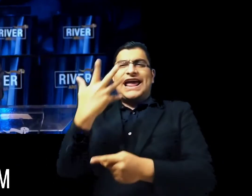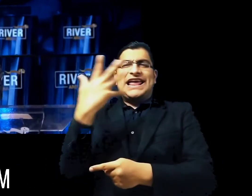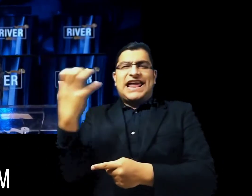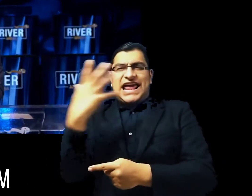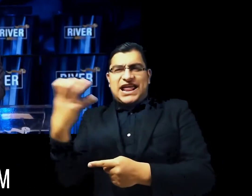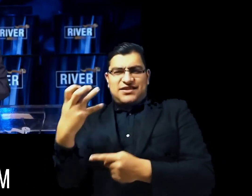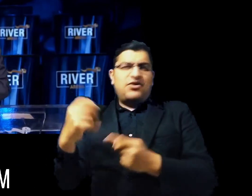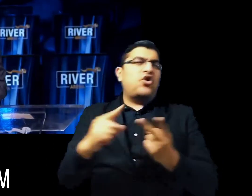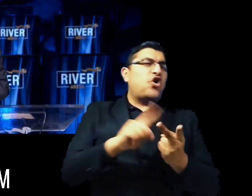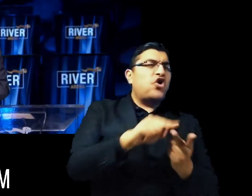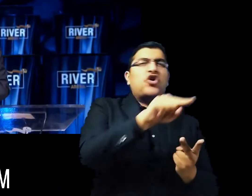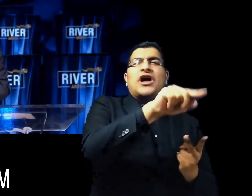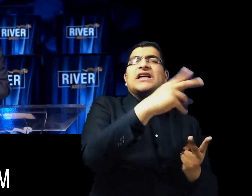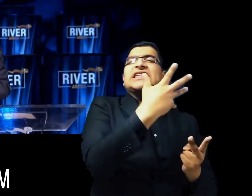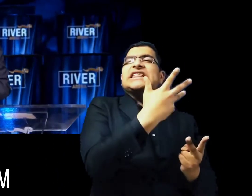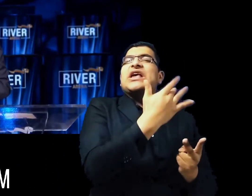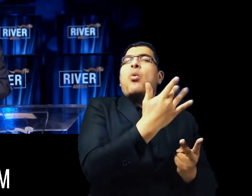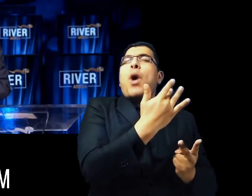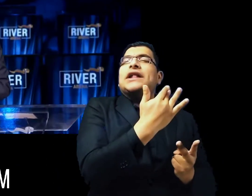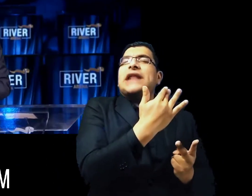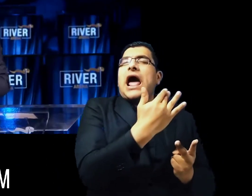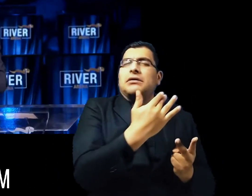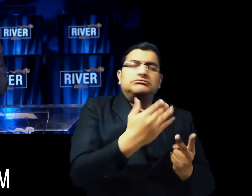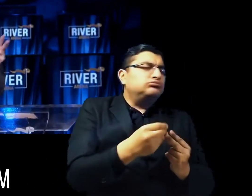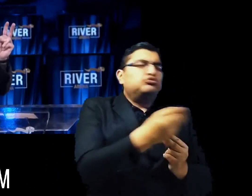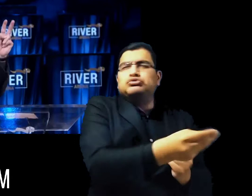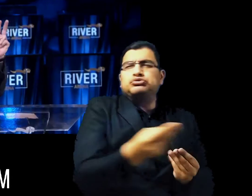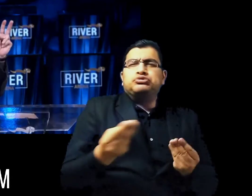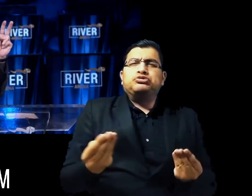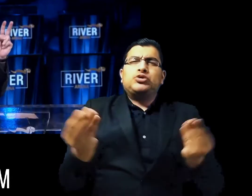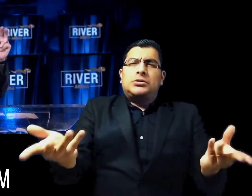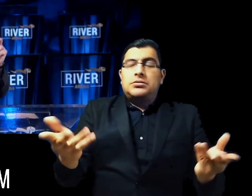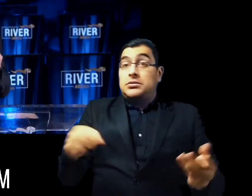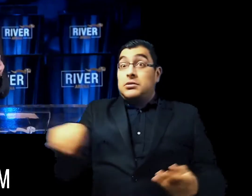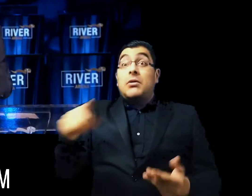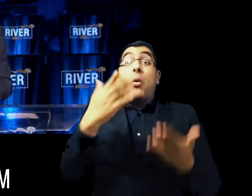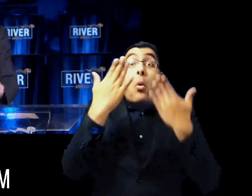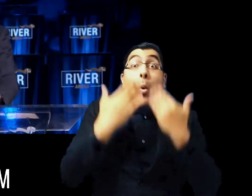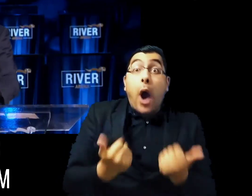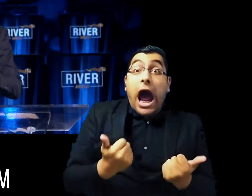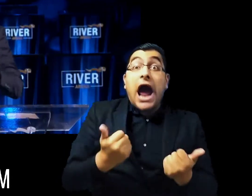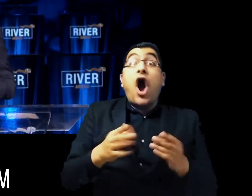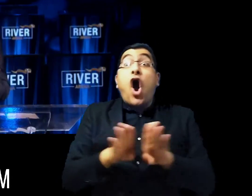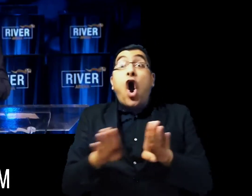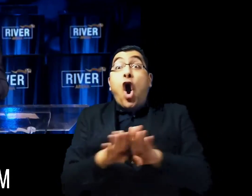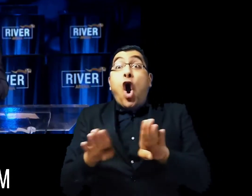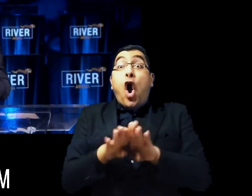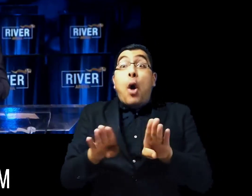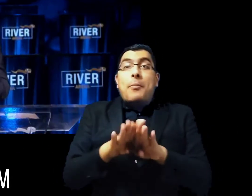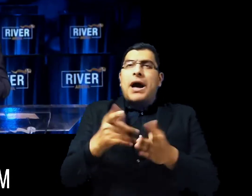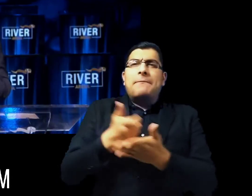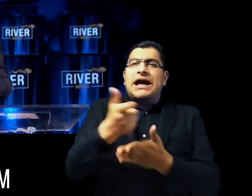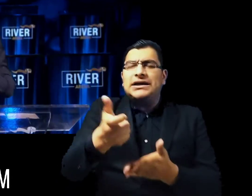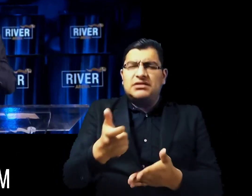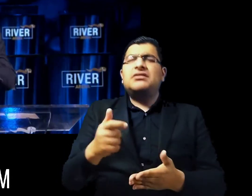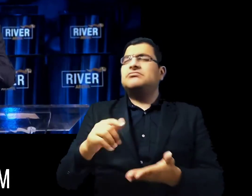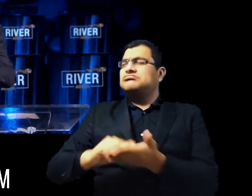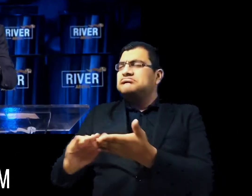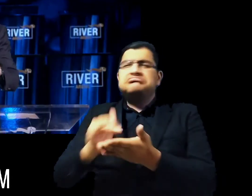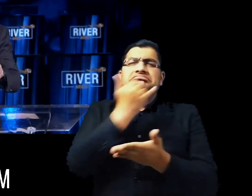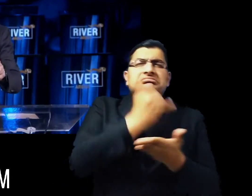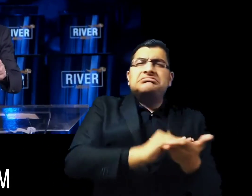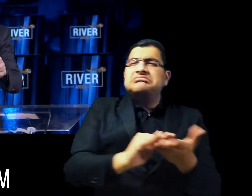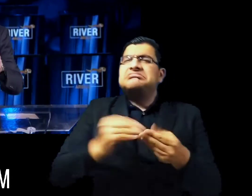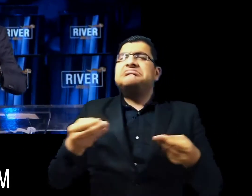otro le debía 50. Como no tenían con qué pagar, a ambos le perdonó la deuda. ¿Cuál de